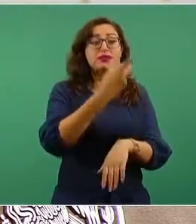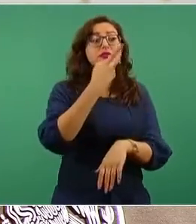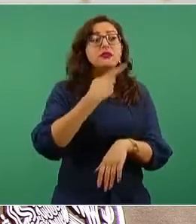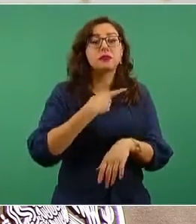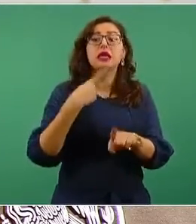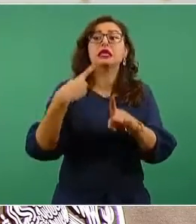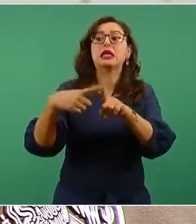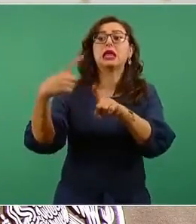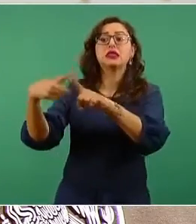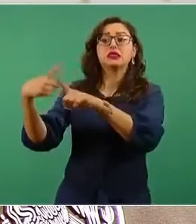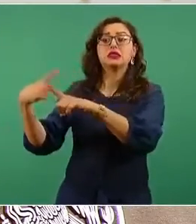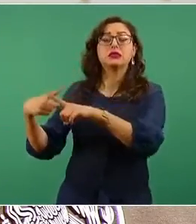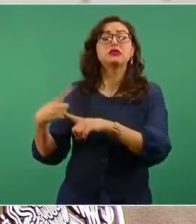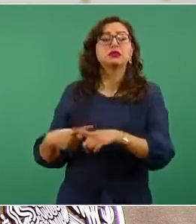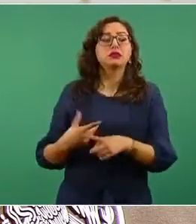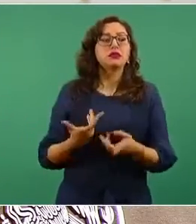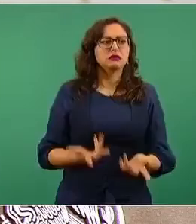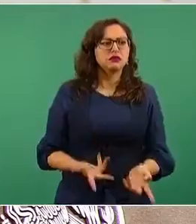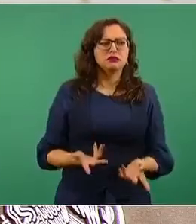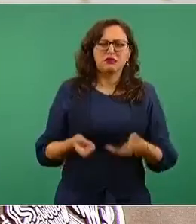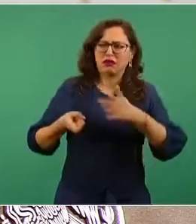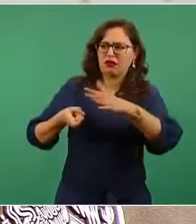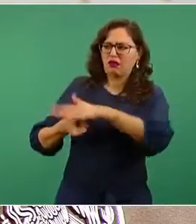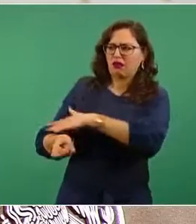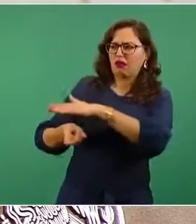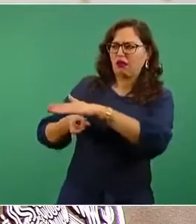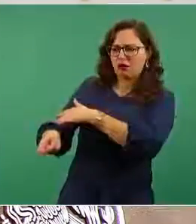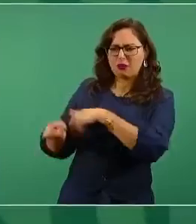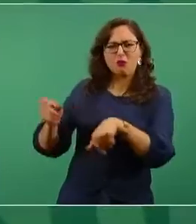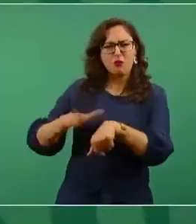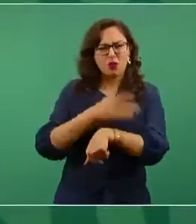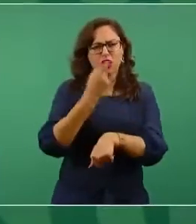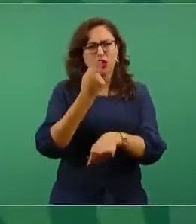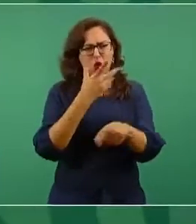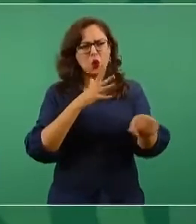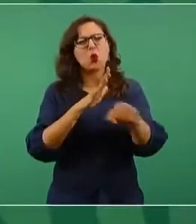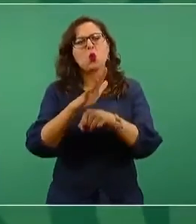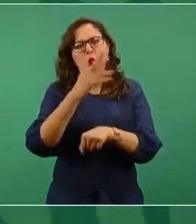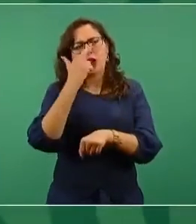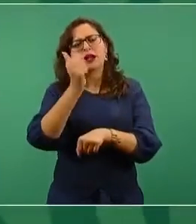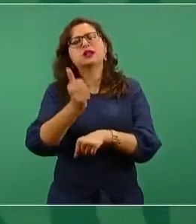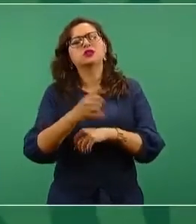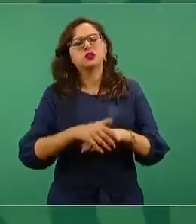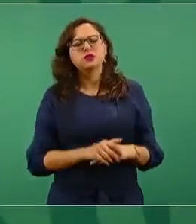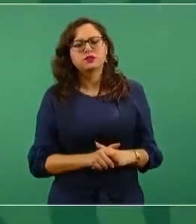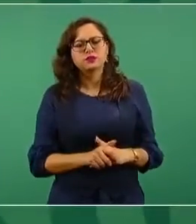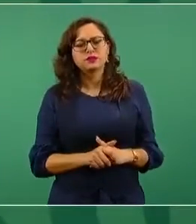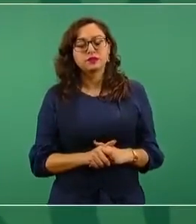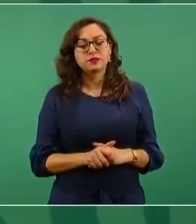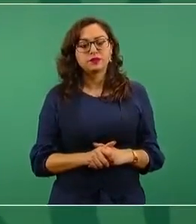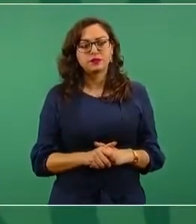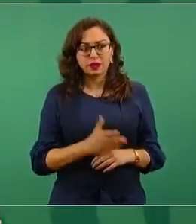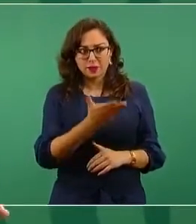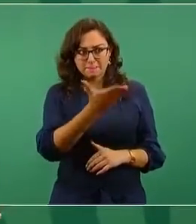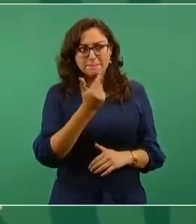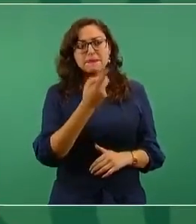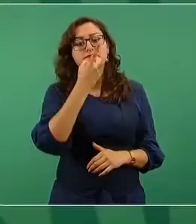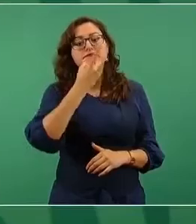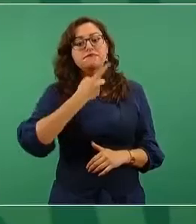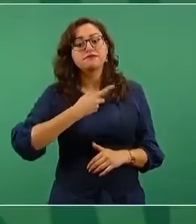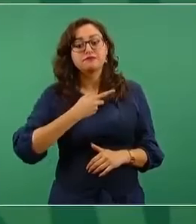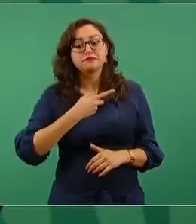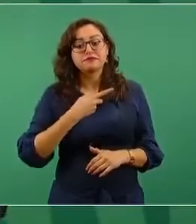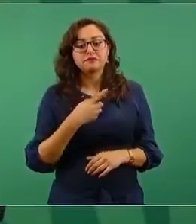qué funcionario y por qué concepto se había generado ese soborno. La